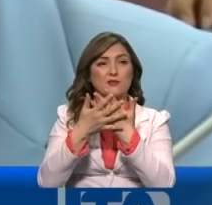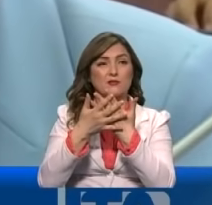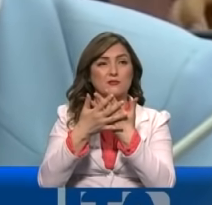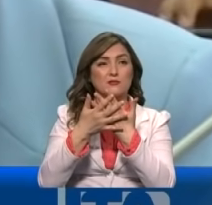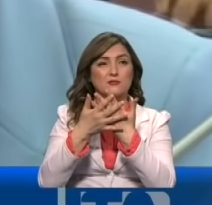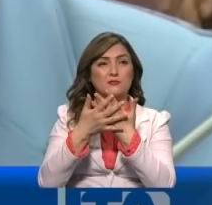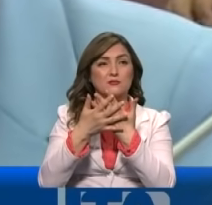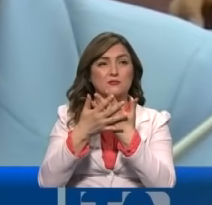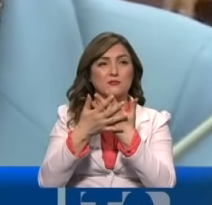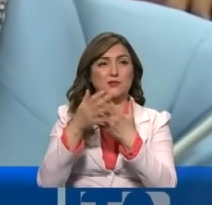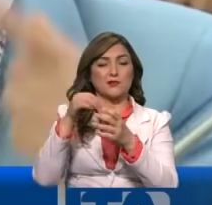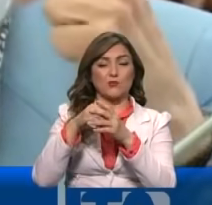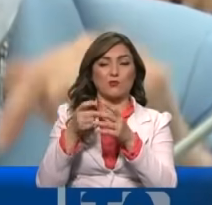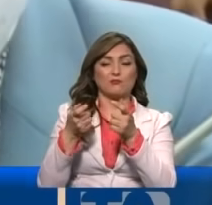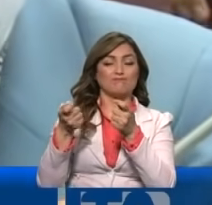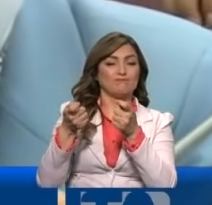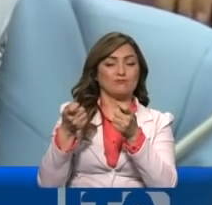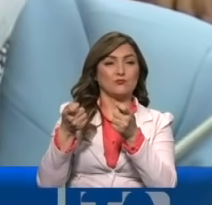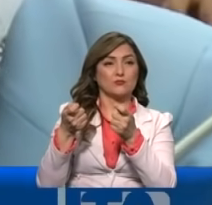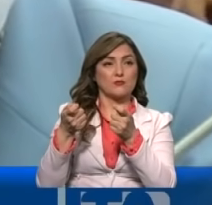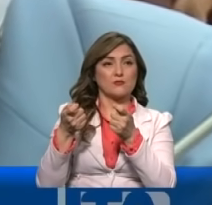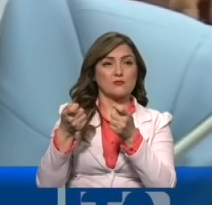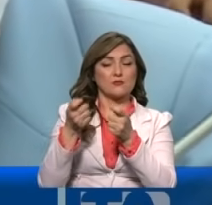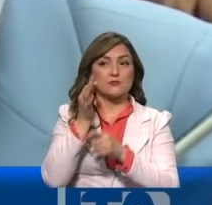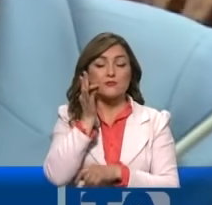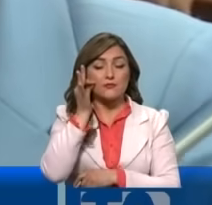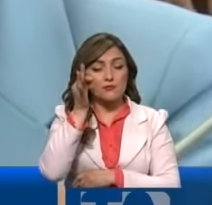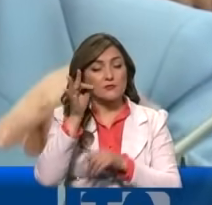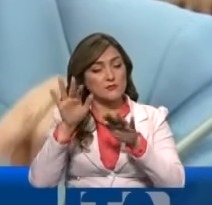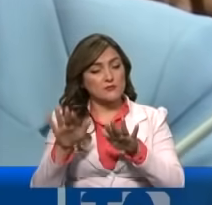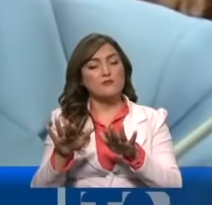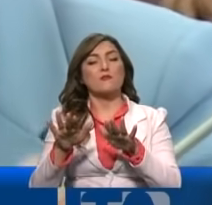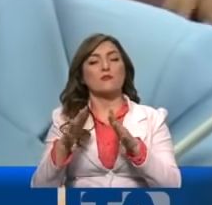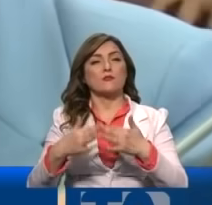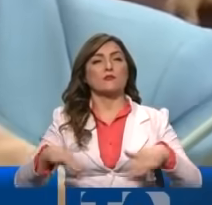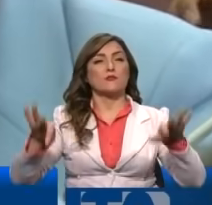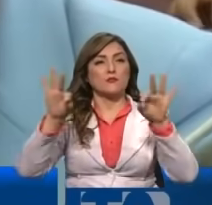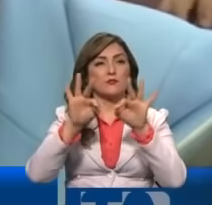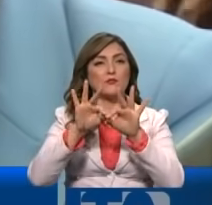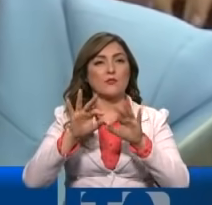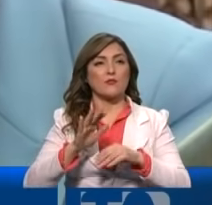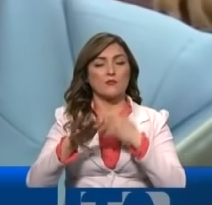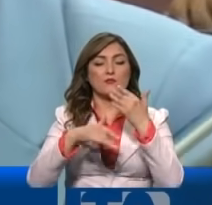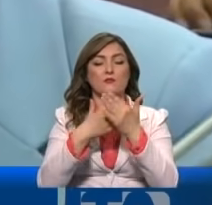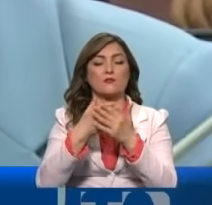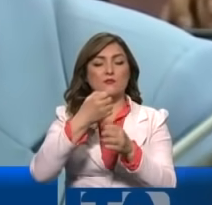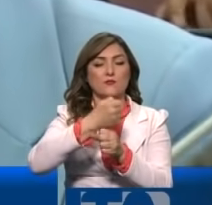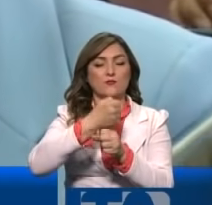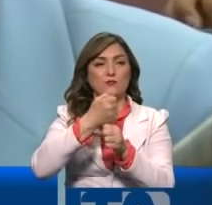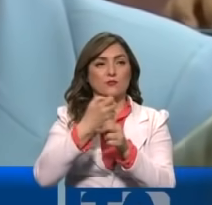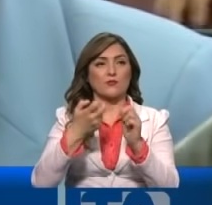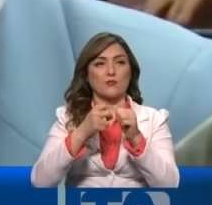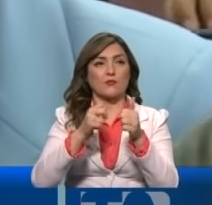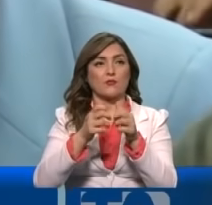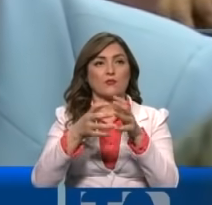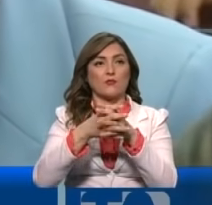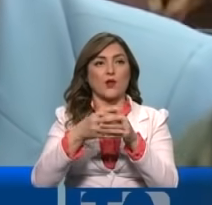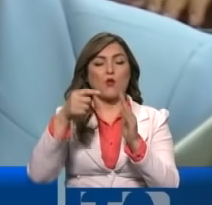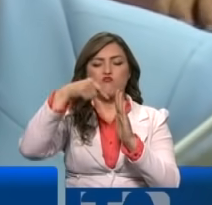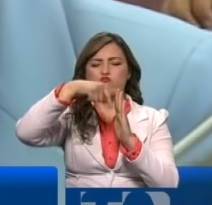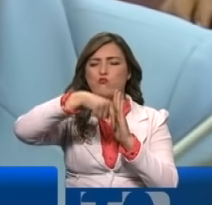que se encuentran dentro. Pero para mantenerlo en el futuro es indispensable que todos trabajemos en la solución del problema de